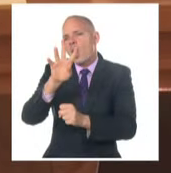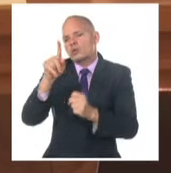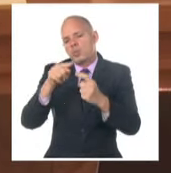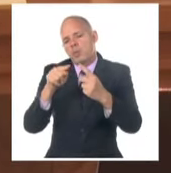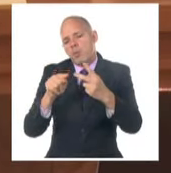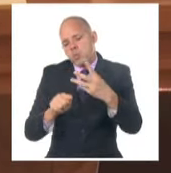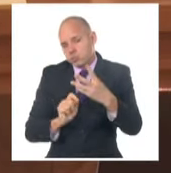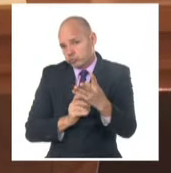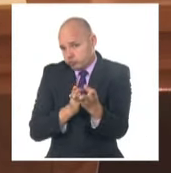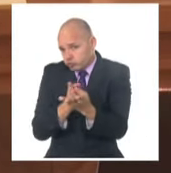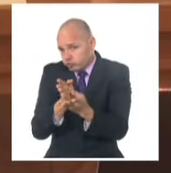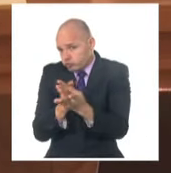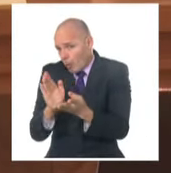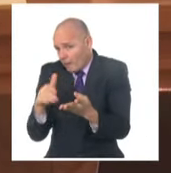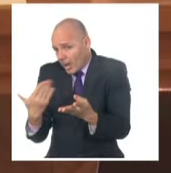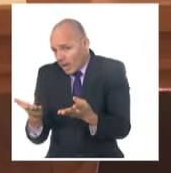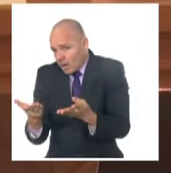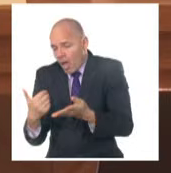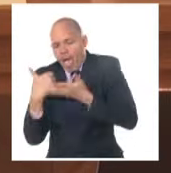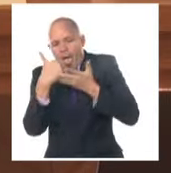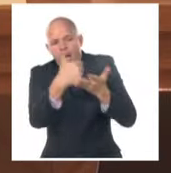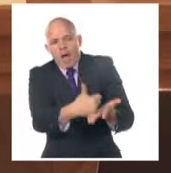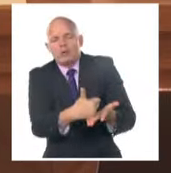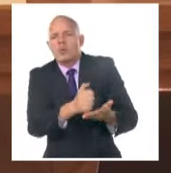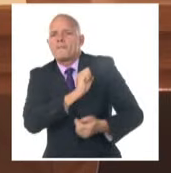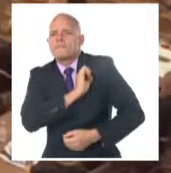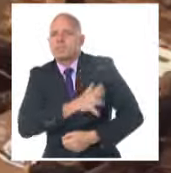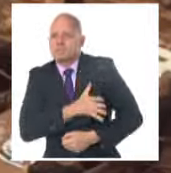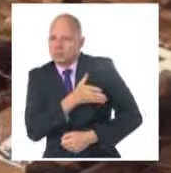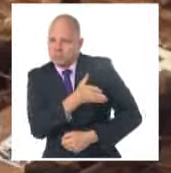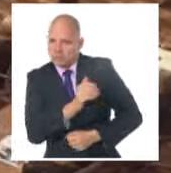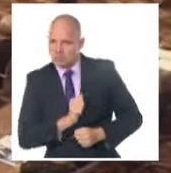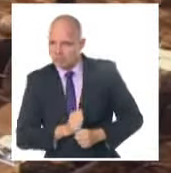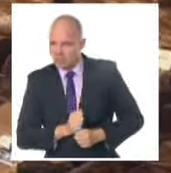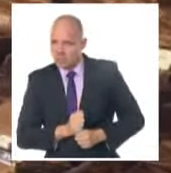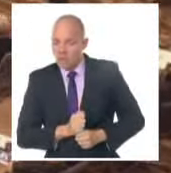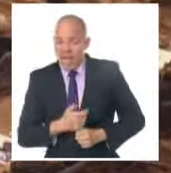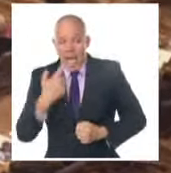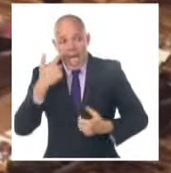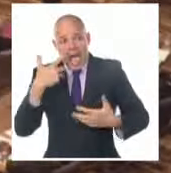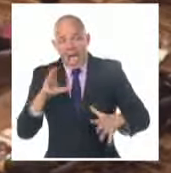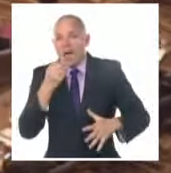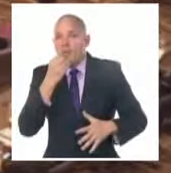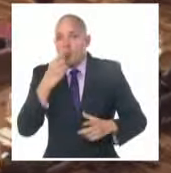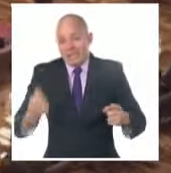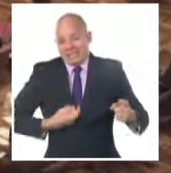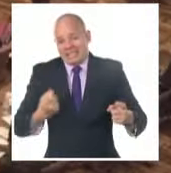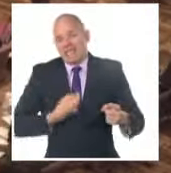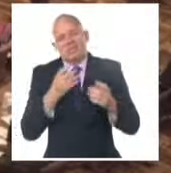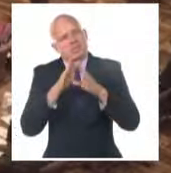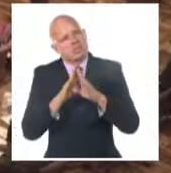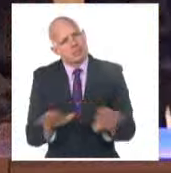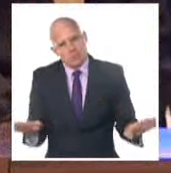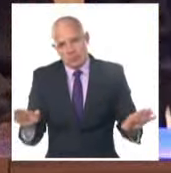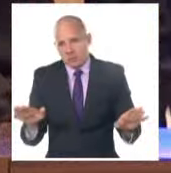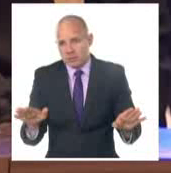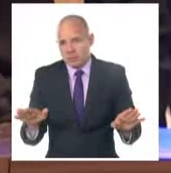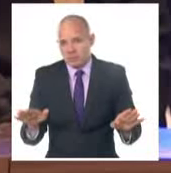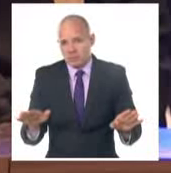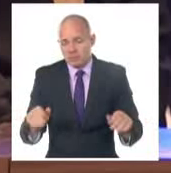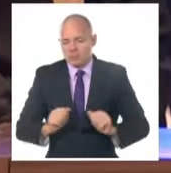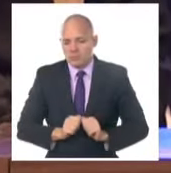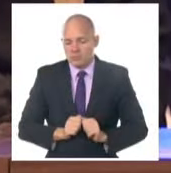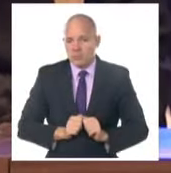como contribución a los esfuerzos por detener la barbarie actual. Demandar de todos